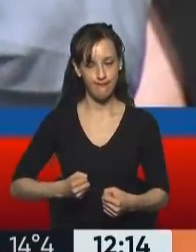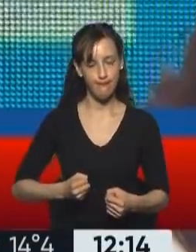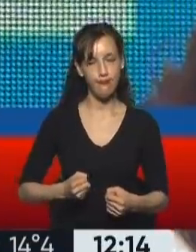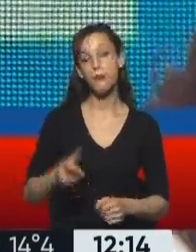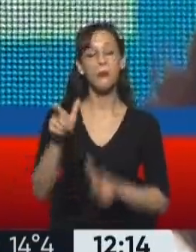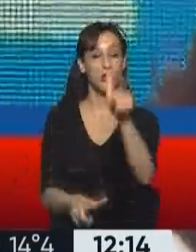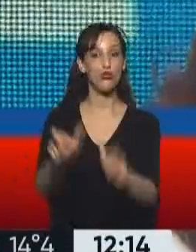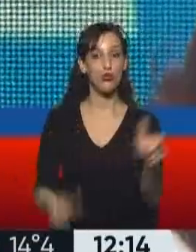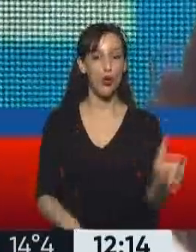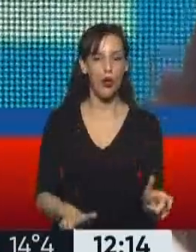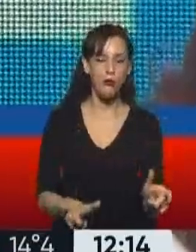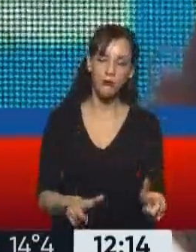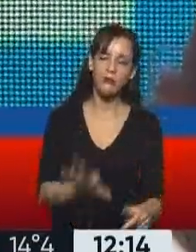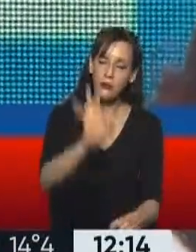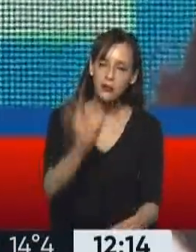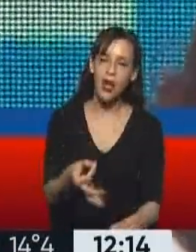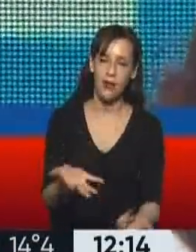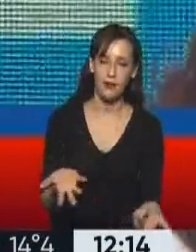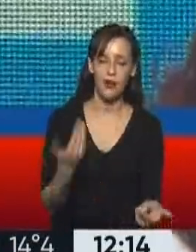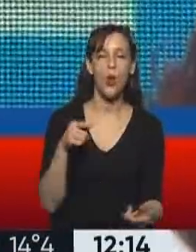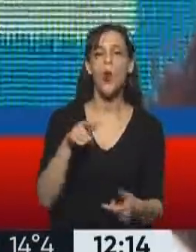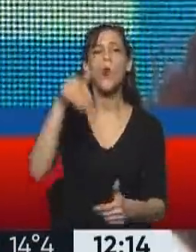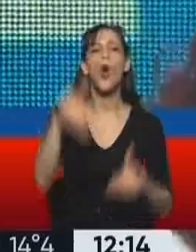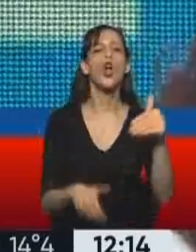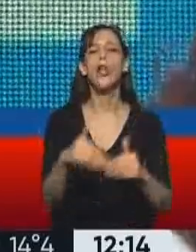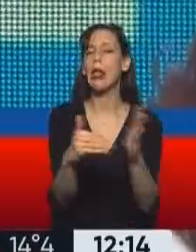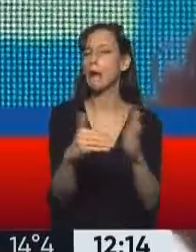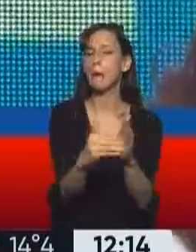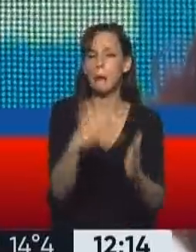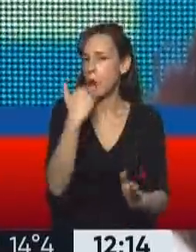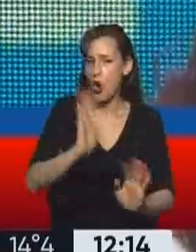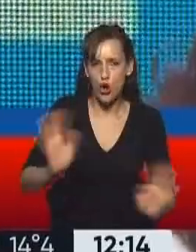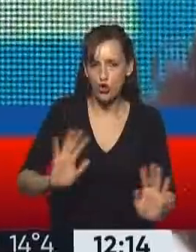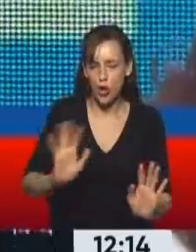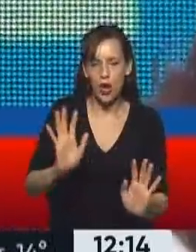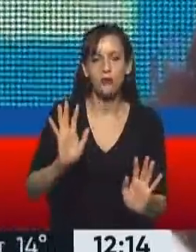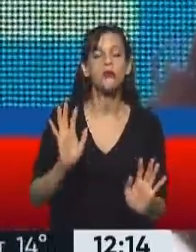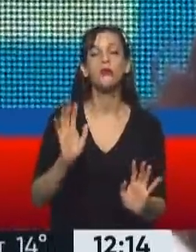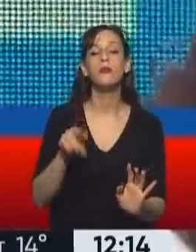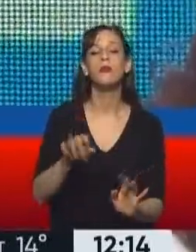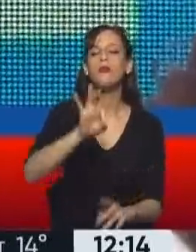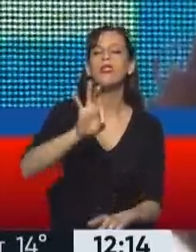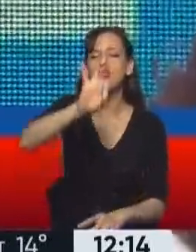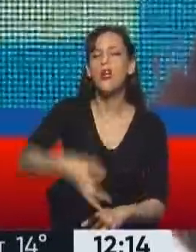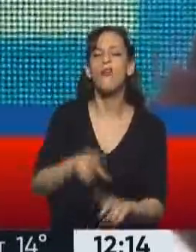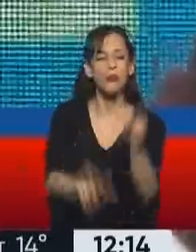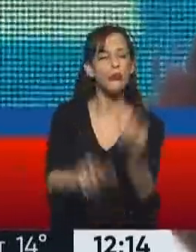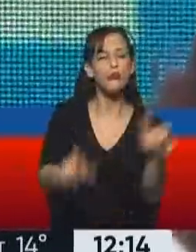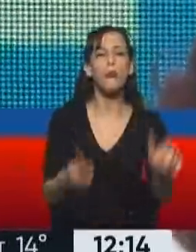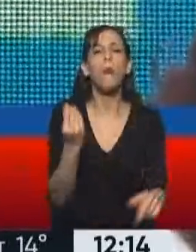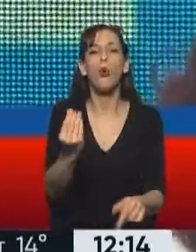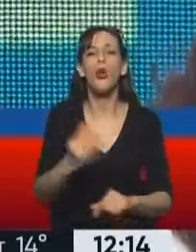gente lo sabe, vote como vote. ¿Y saben por qué lo sabe?